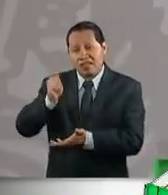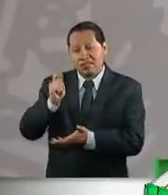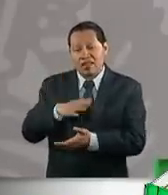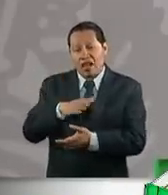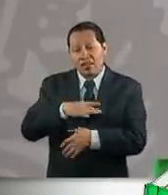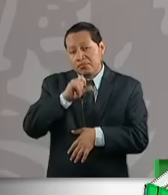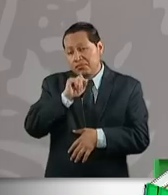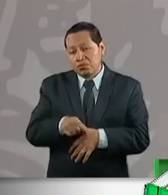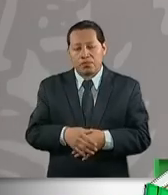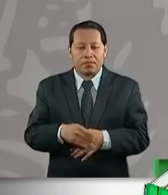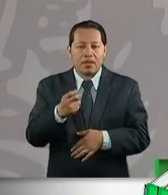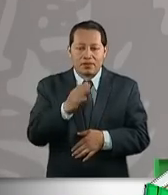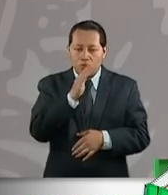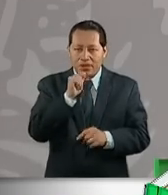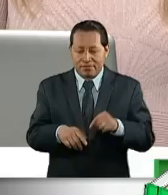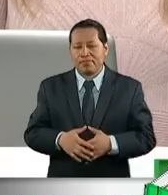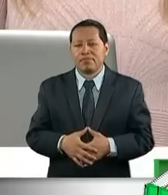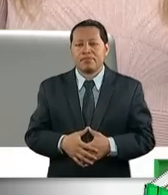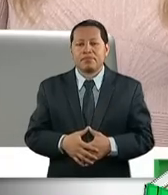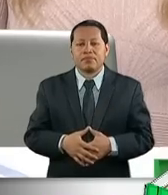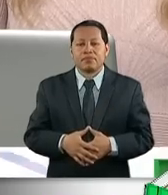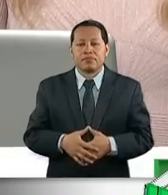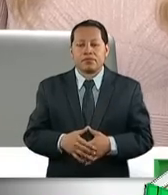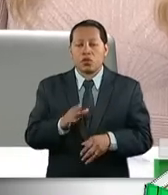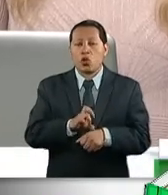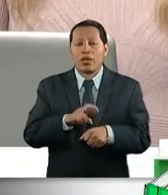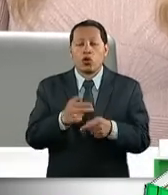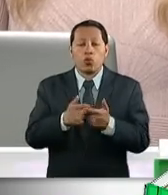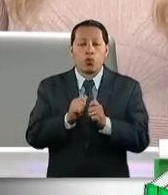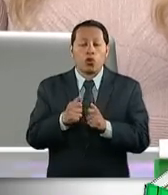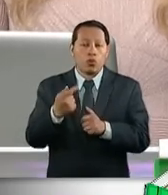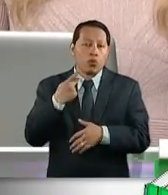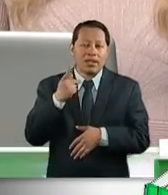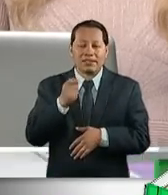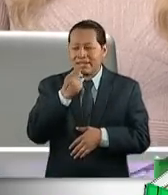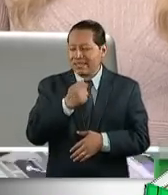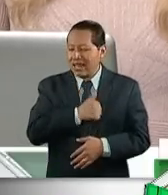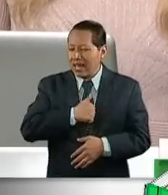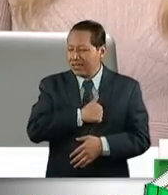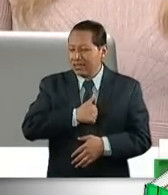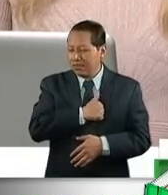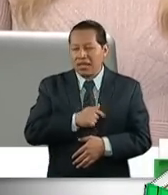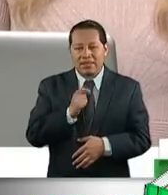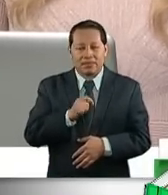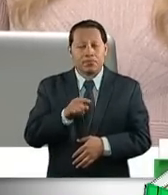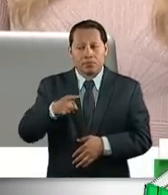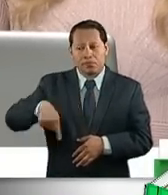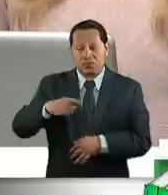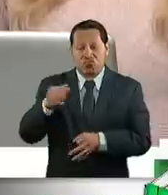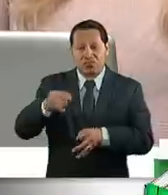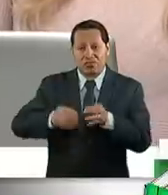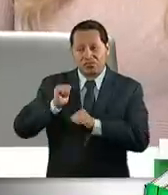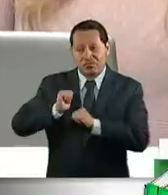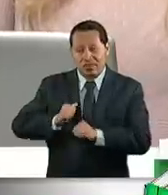inatacable, entonces eso no podía revertirse. Coordinadores de los grupos parlamentarios lamentaron el rechazo de los magistrados para establecer el